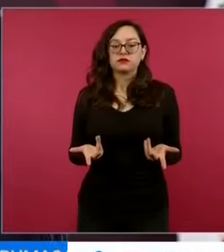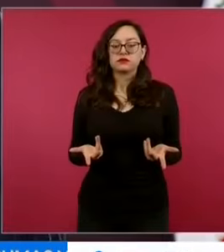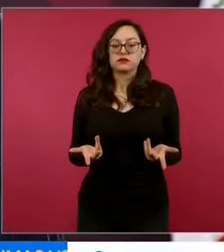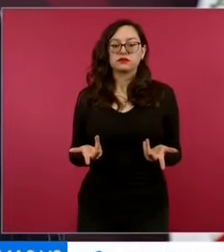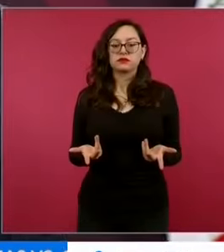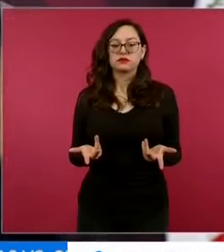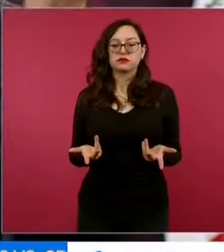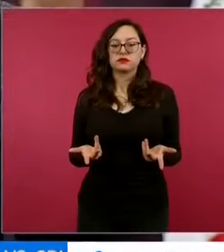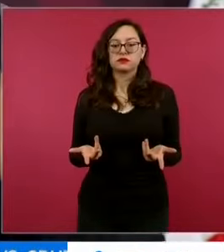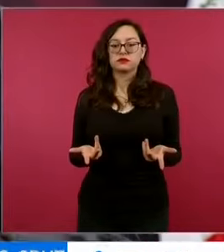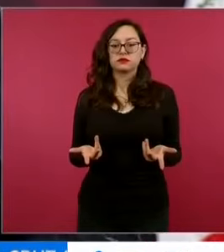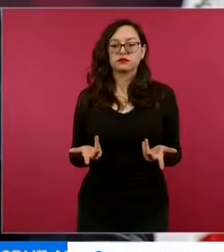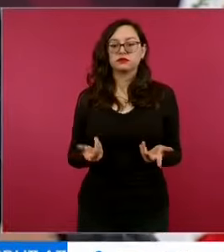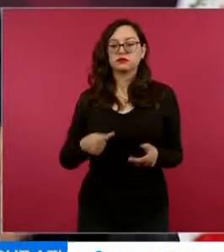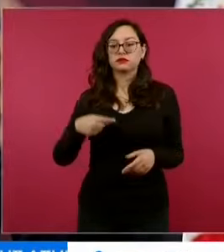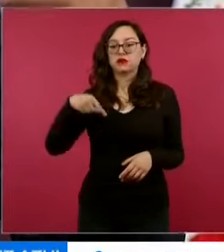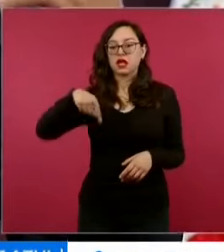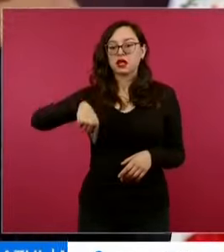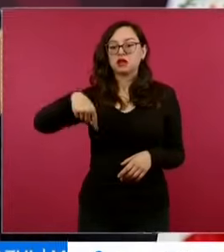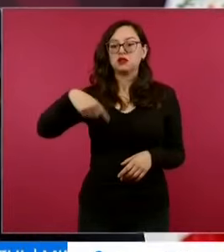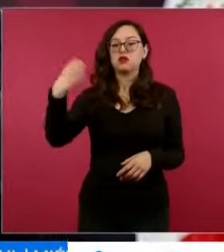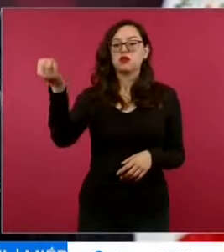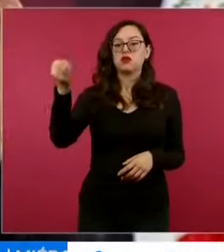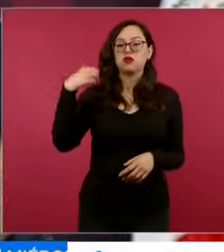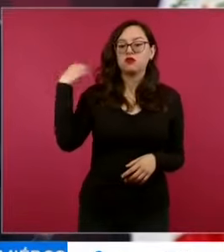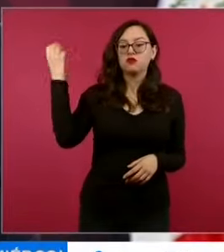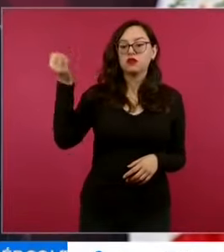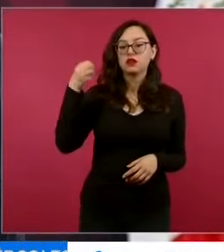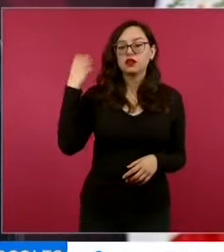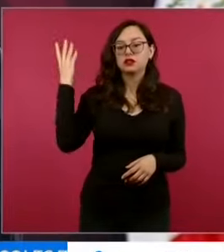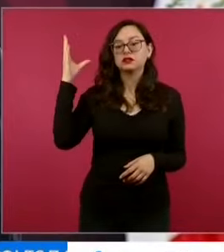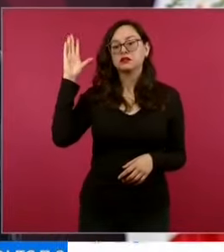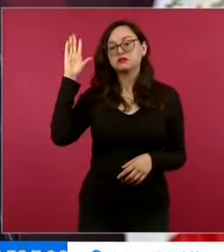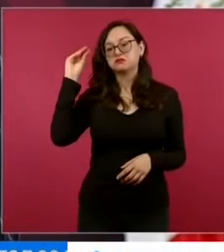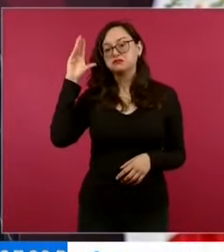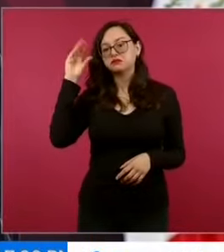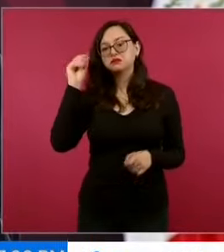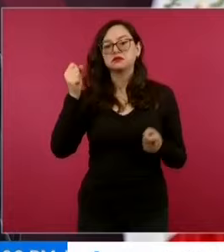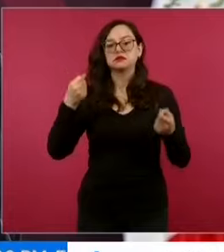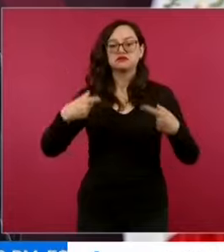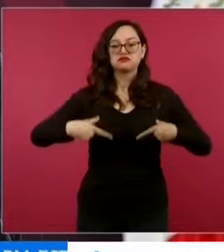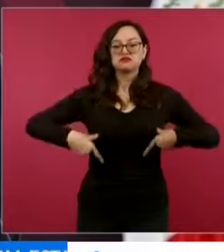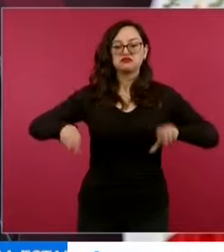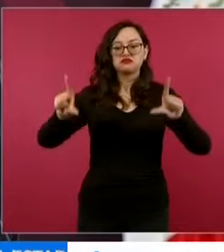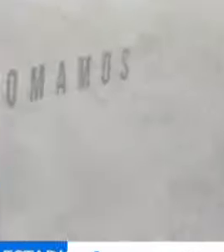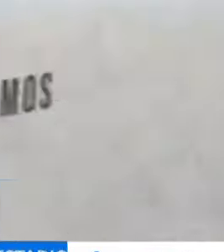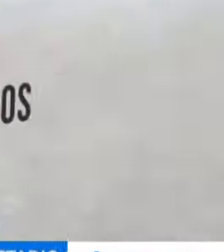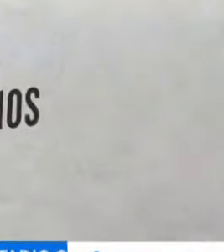ley electoral, pero necesita que lo orienten porque las conferencias se transmiten totalmente en vivo.